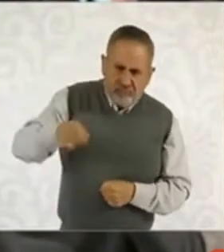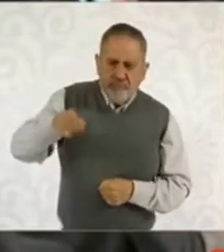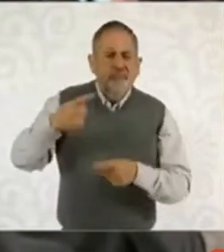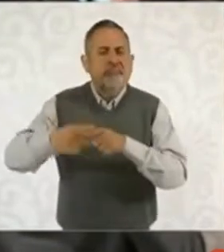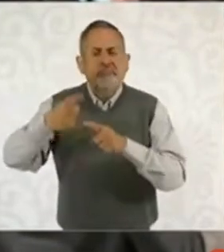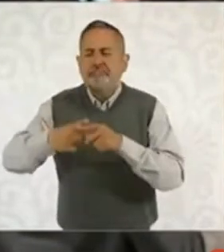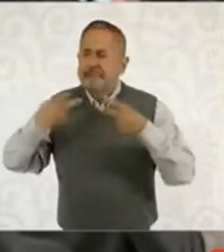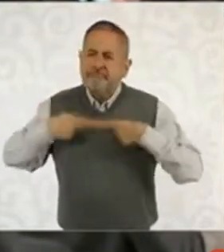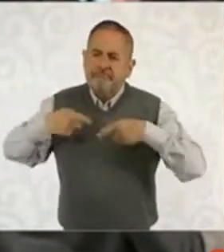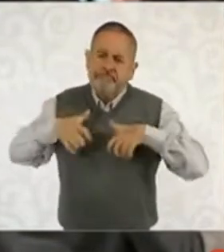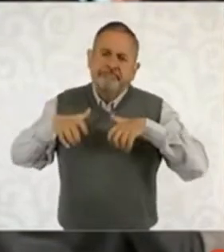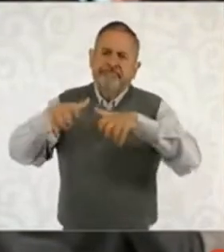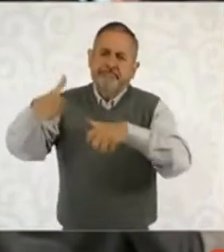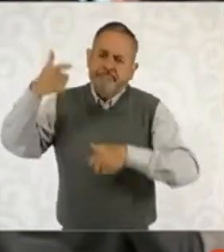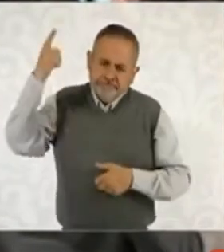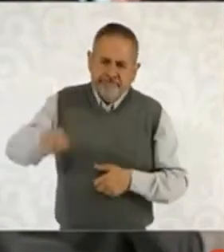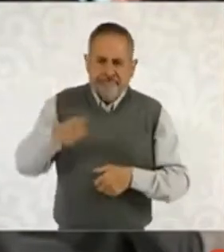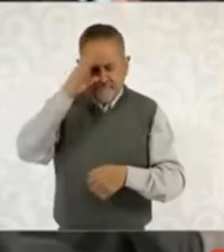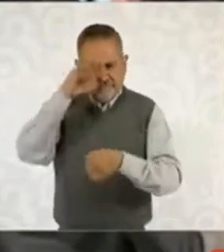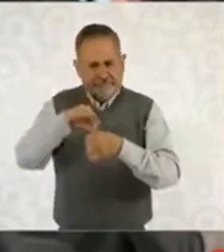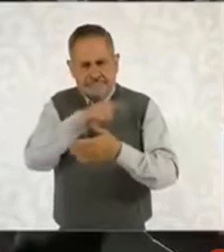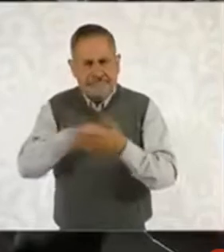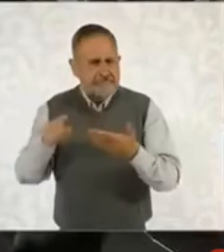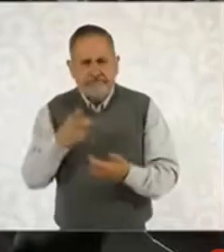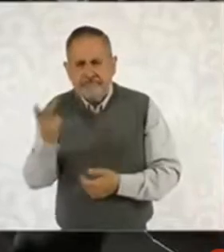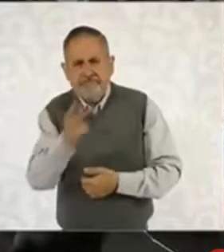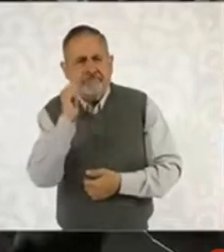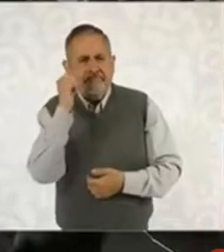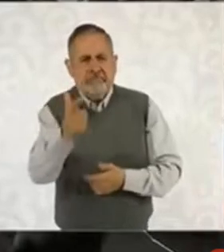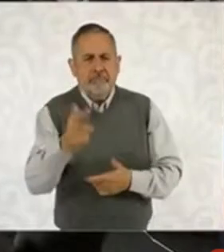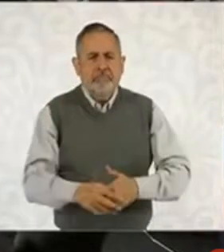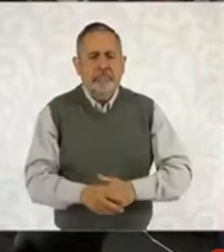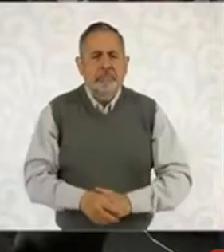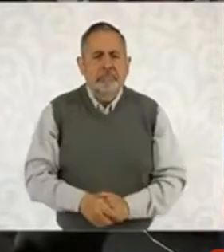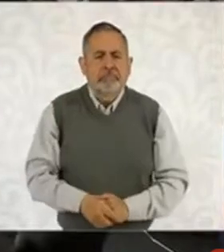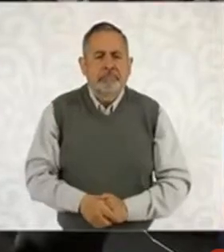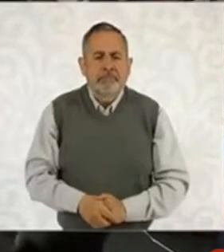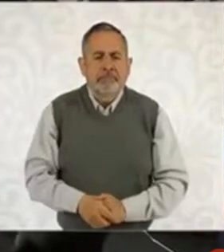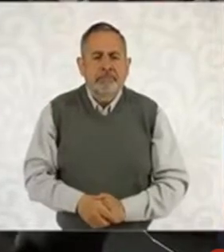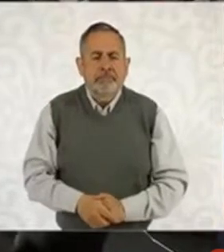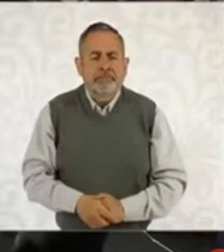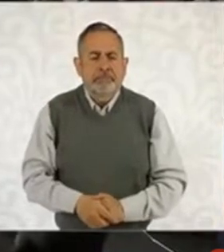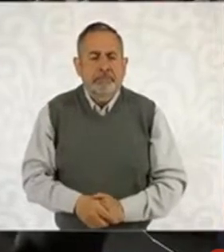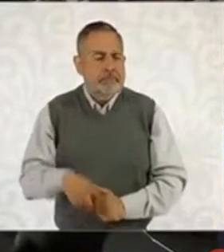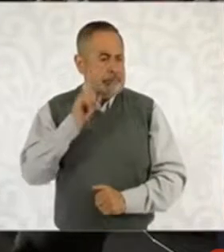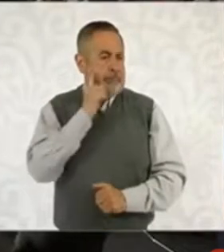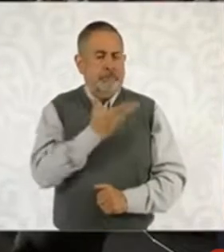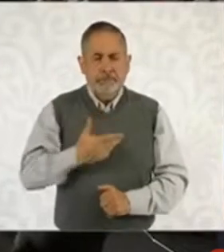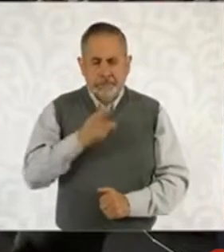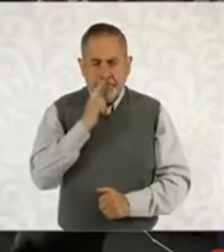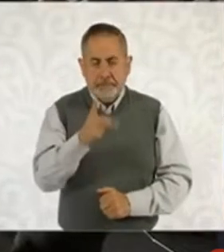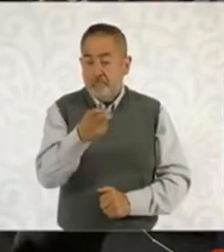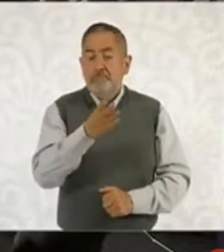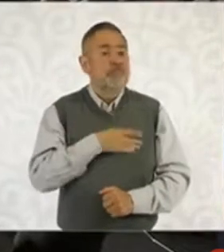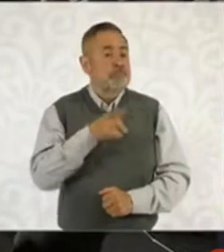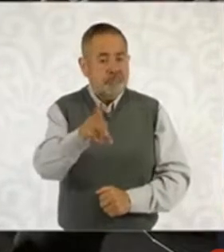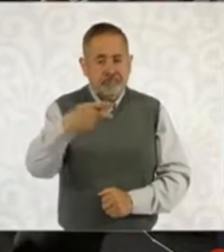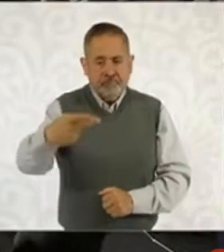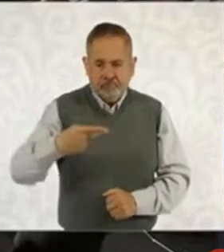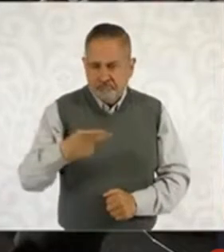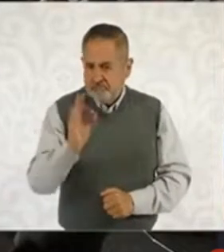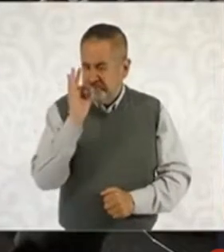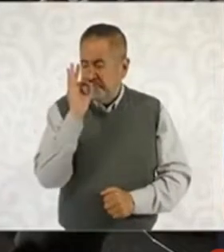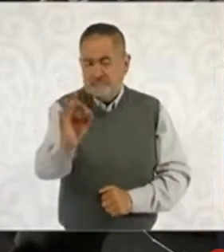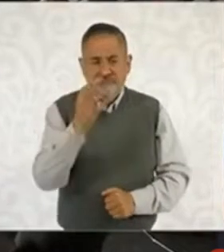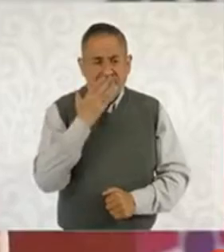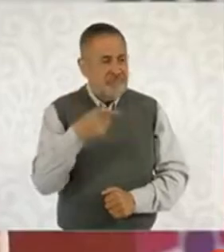el que manda y manda en las urnas. Qué bueno que lo mencionas porque mucha